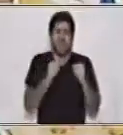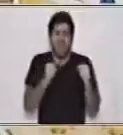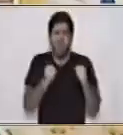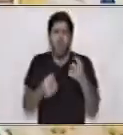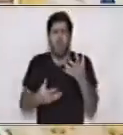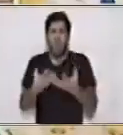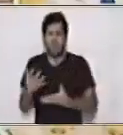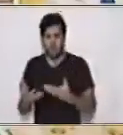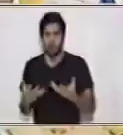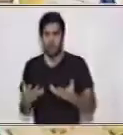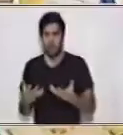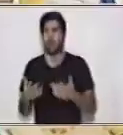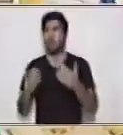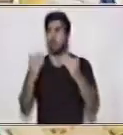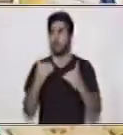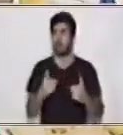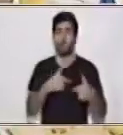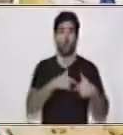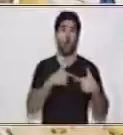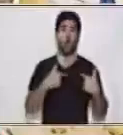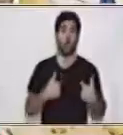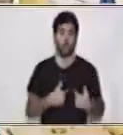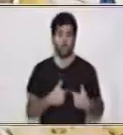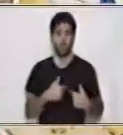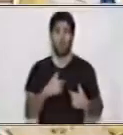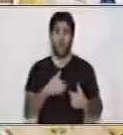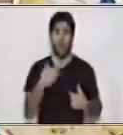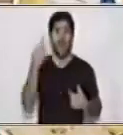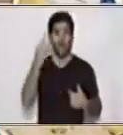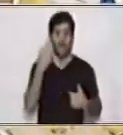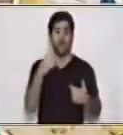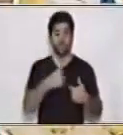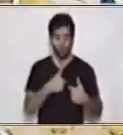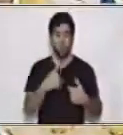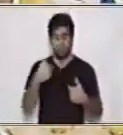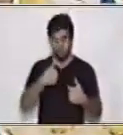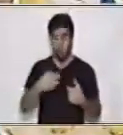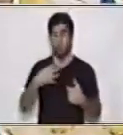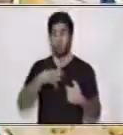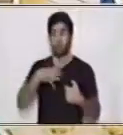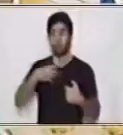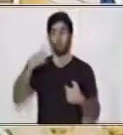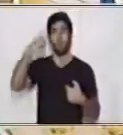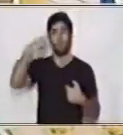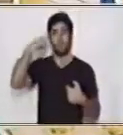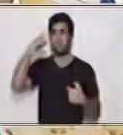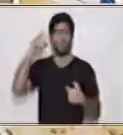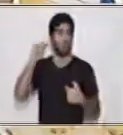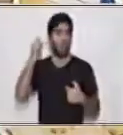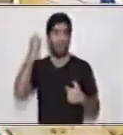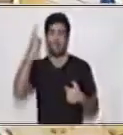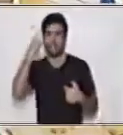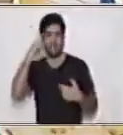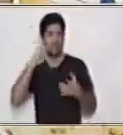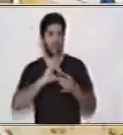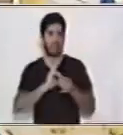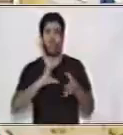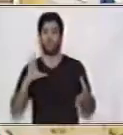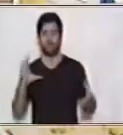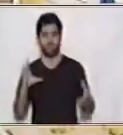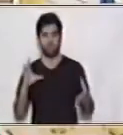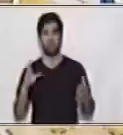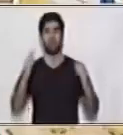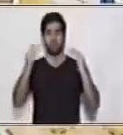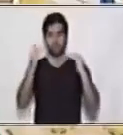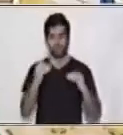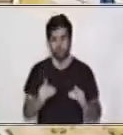El corazón tiene razones que la razón no entiende. ¿Qué crees tú que es? ¿Antítesis, oxímoron o paradoja?